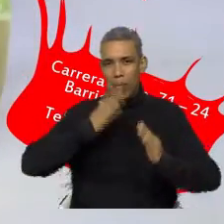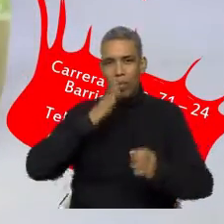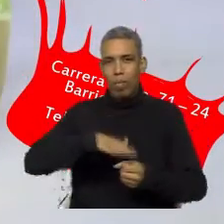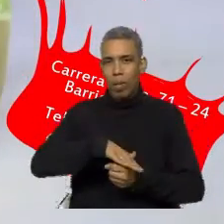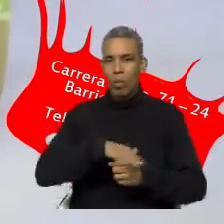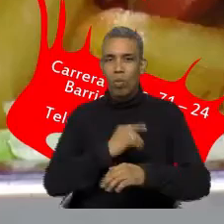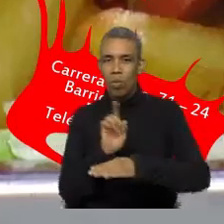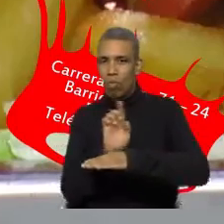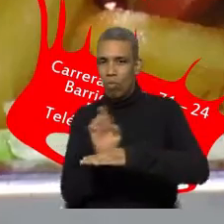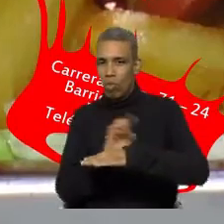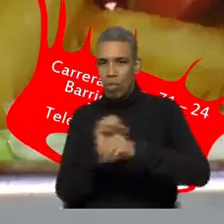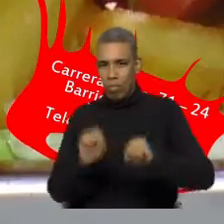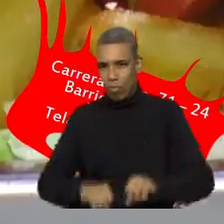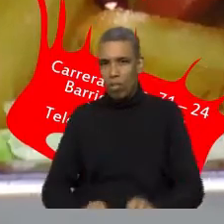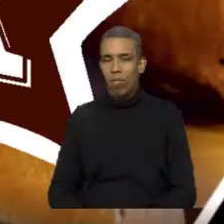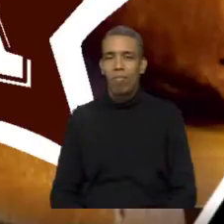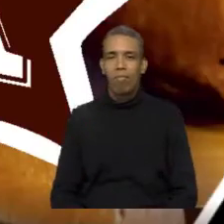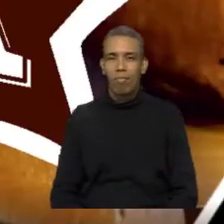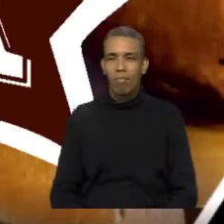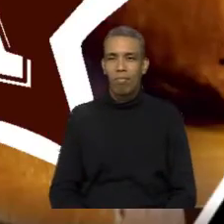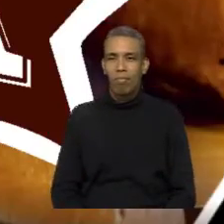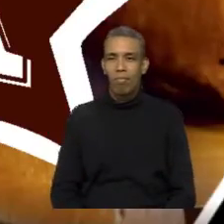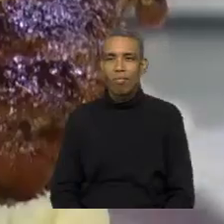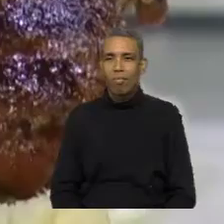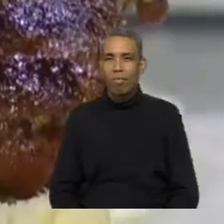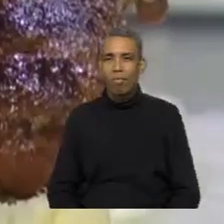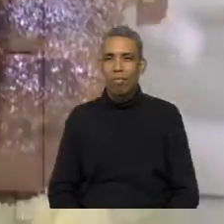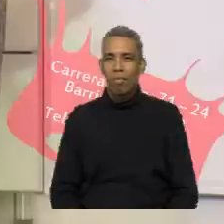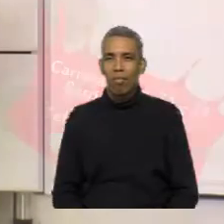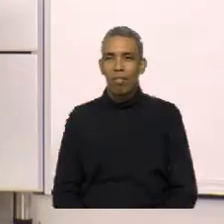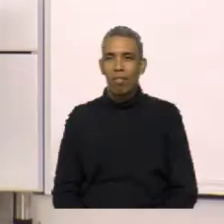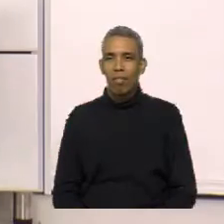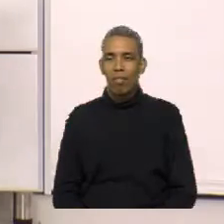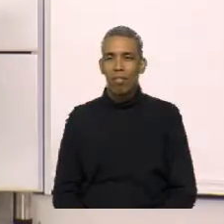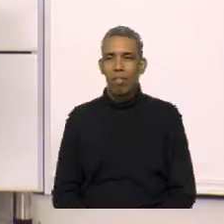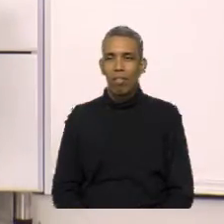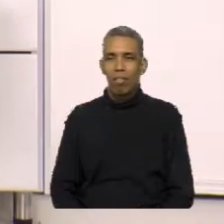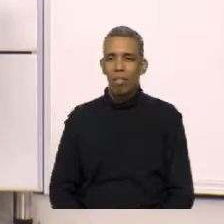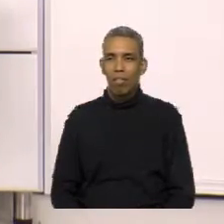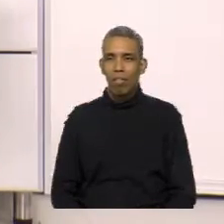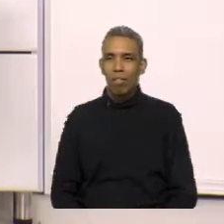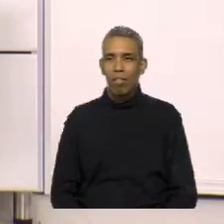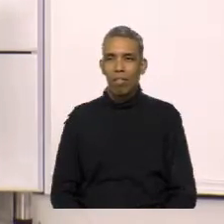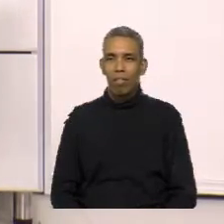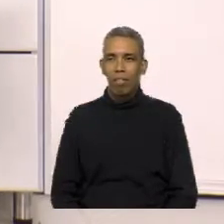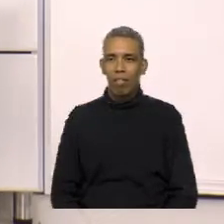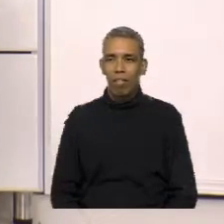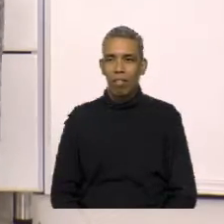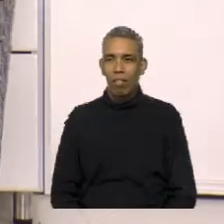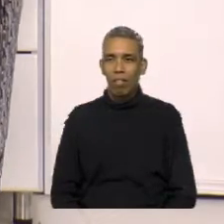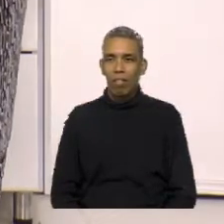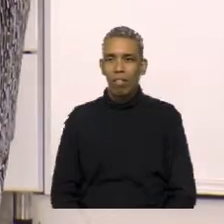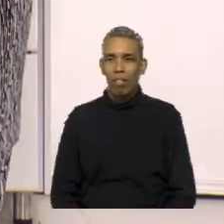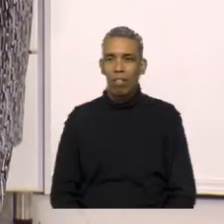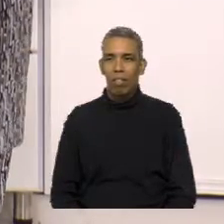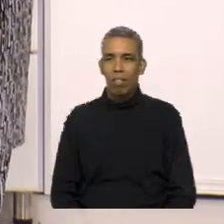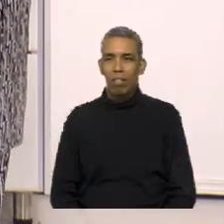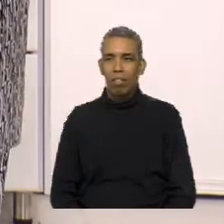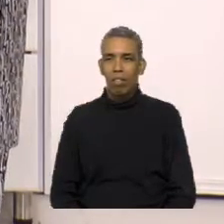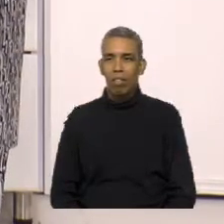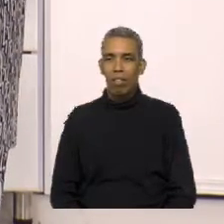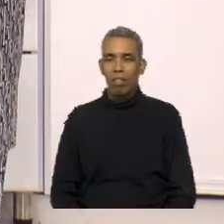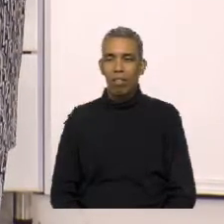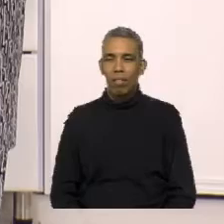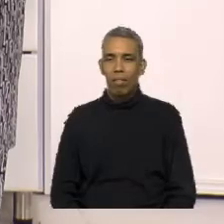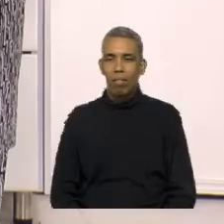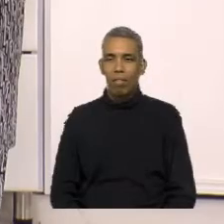consumir una de las mejores comidas rápidas de la ciudad. Entonces, básicamente acá está el